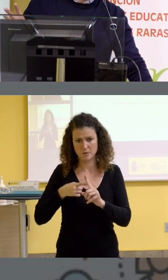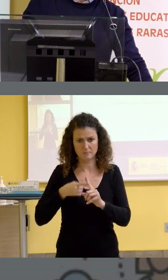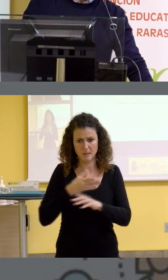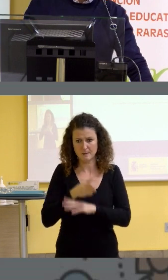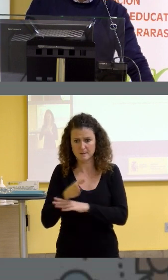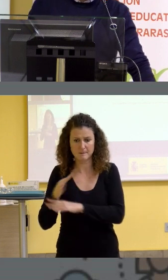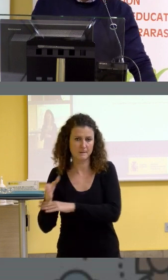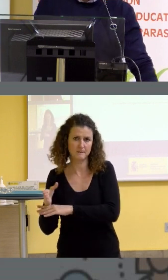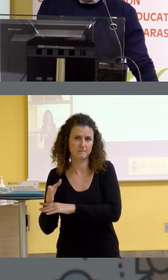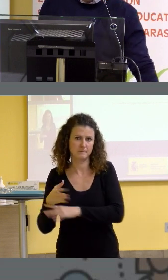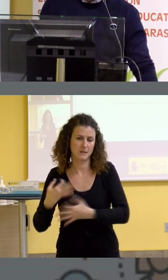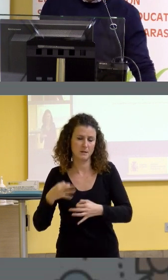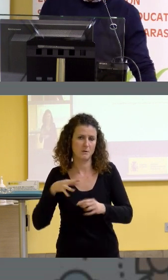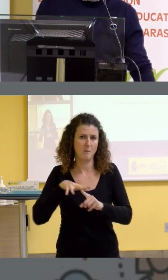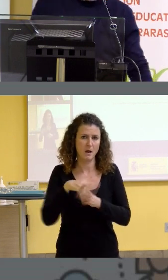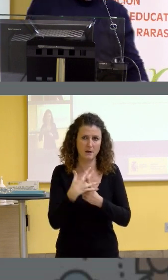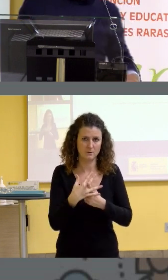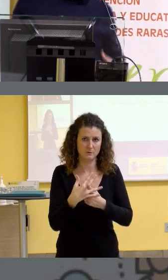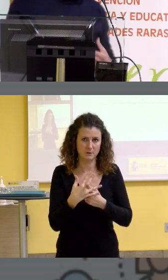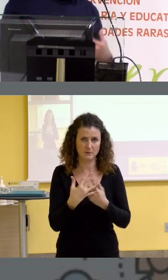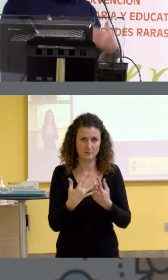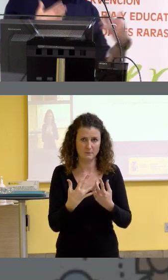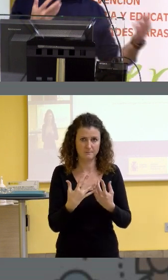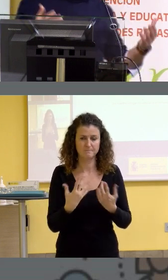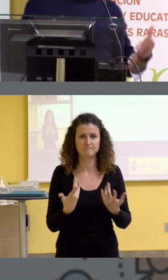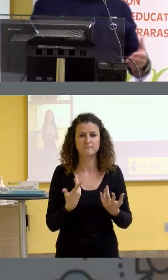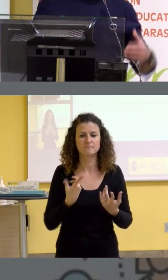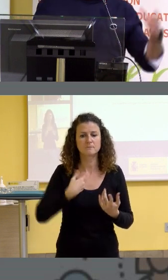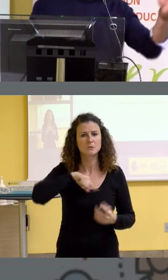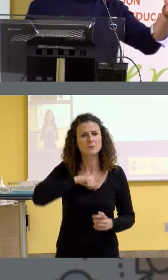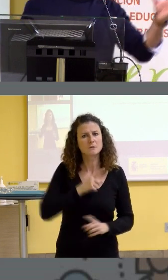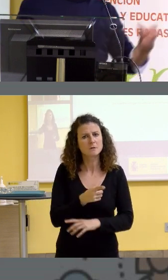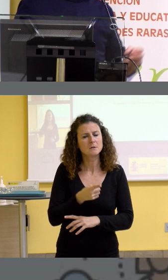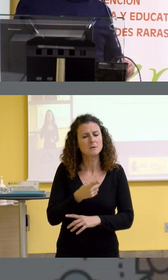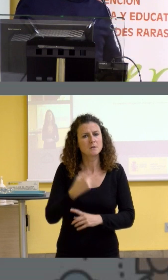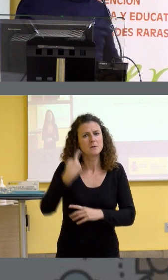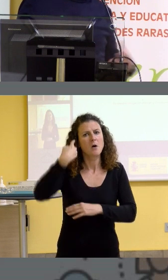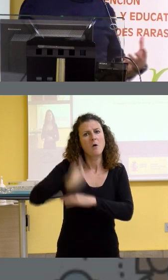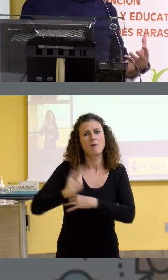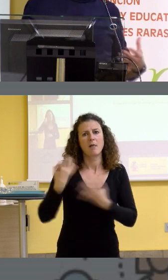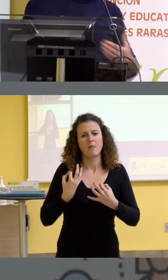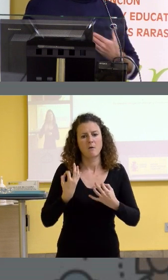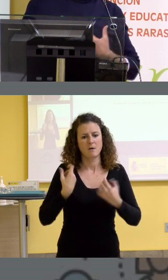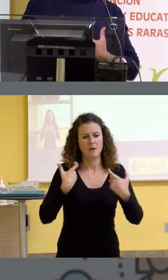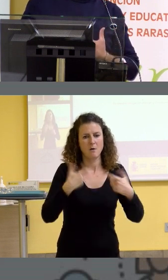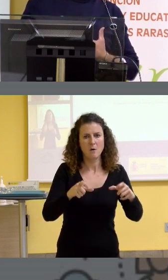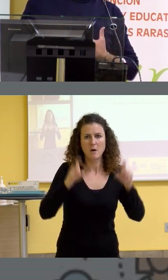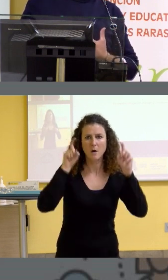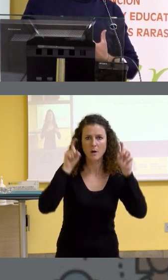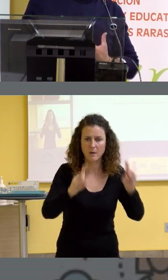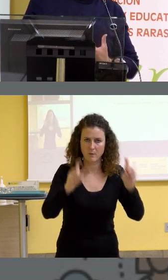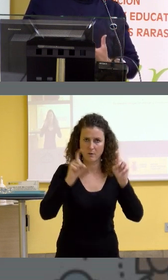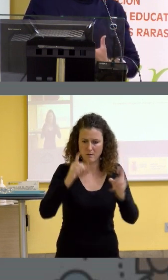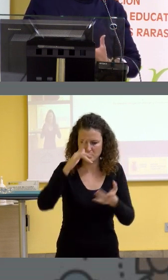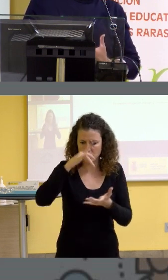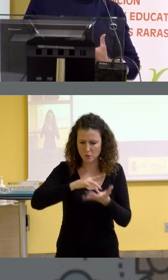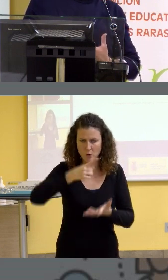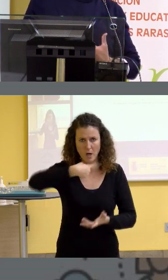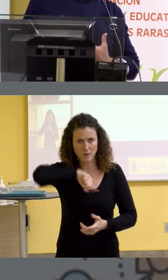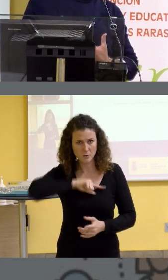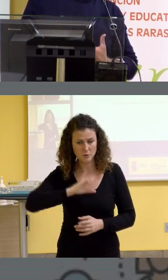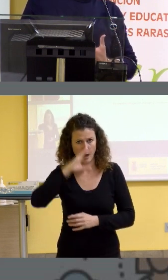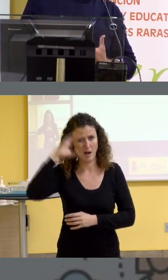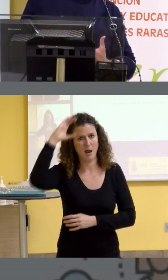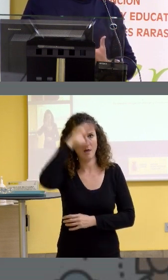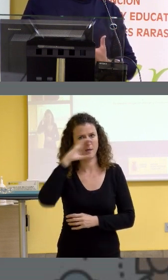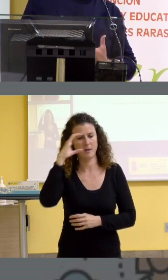es muy normal que esto suceda. Nuestra obligación es educar a la comunidad, un poco en línea en lo que comentaba la compañera. A nosotros nos toca, la ciencia ha